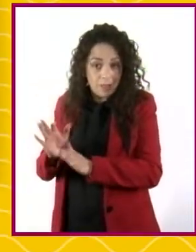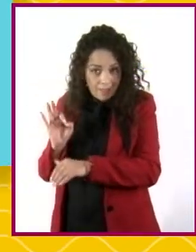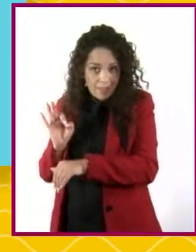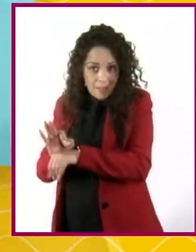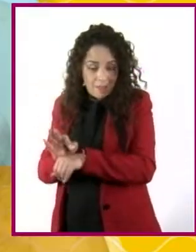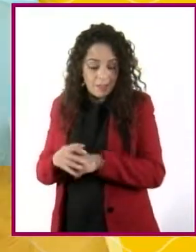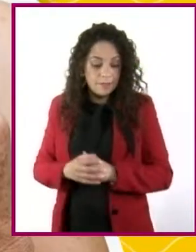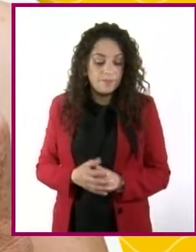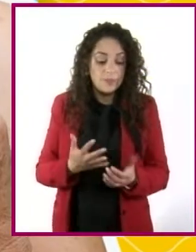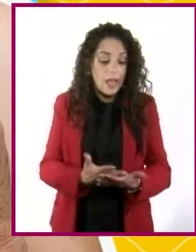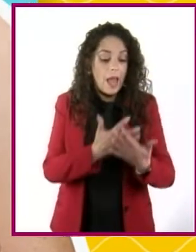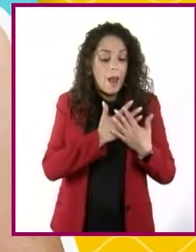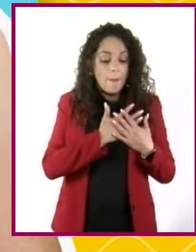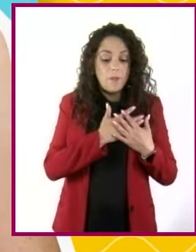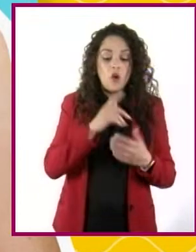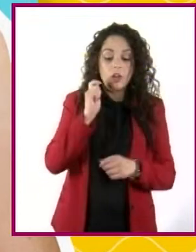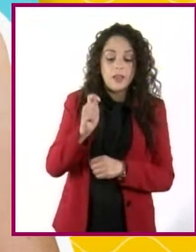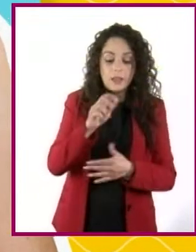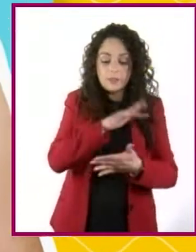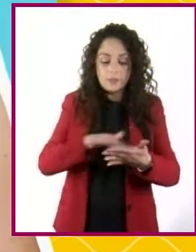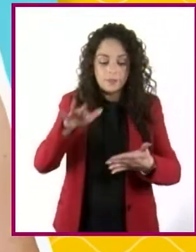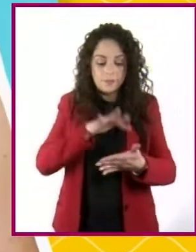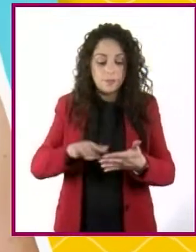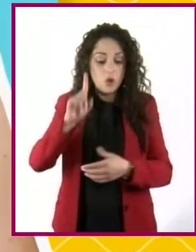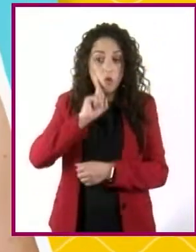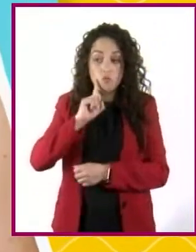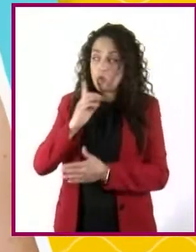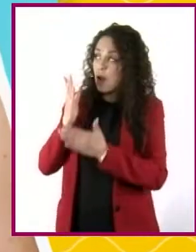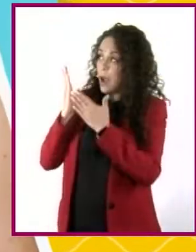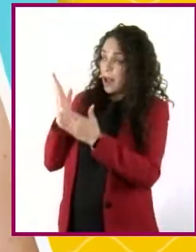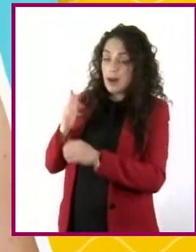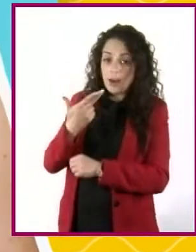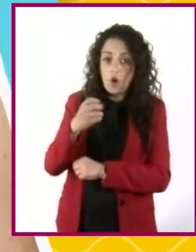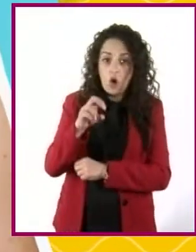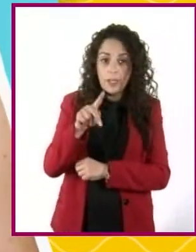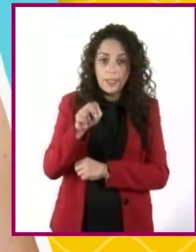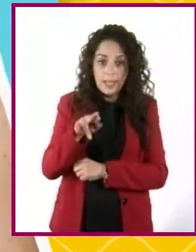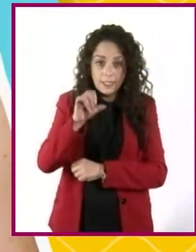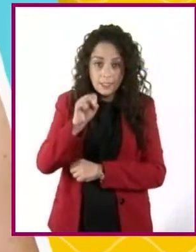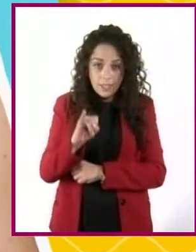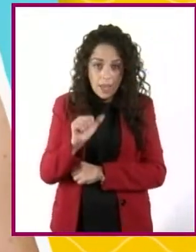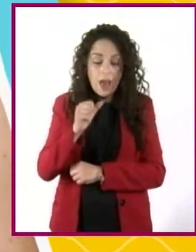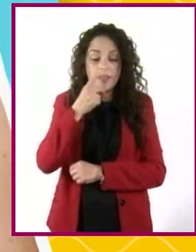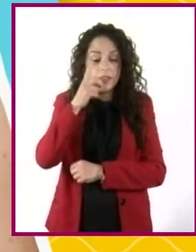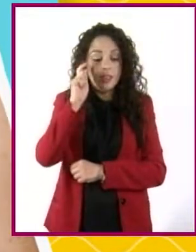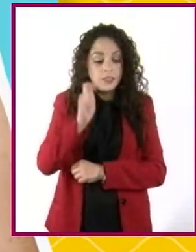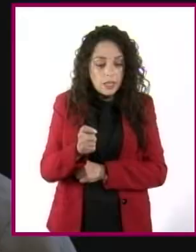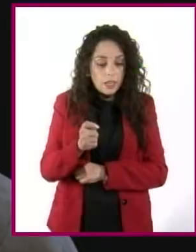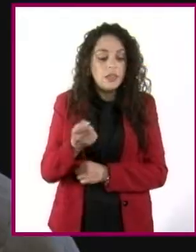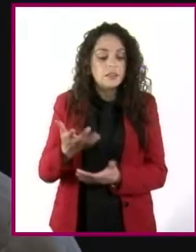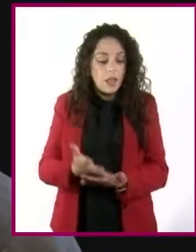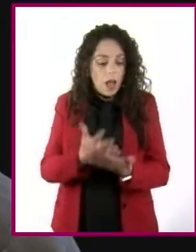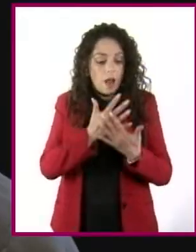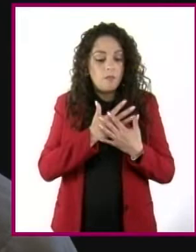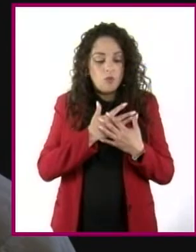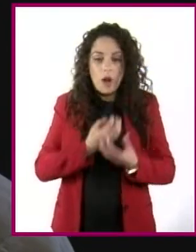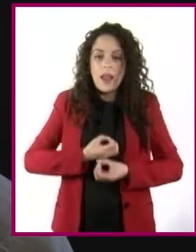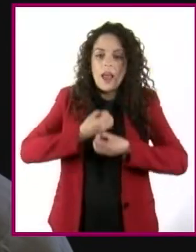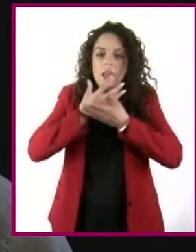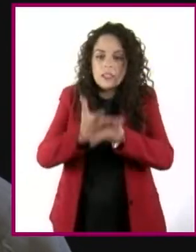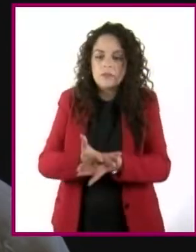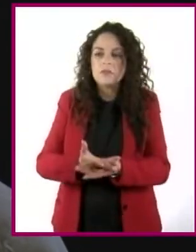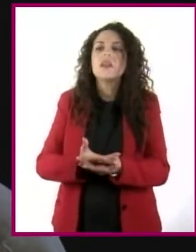literario, Hortensia Moreno explica que las novelas exploran la interioridad de esas personas que se niegan